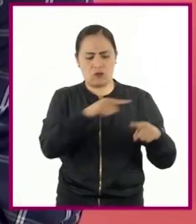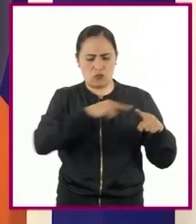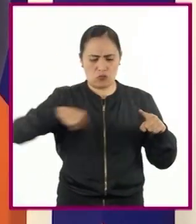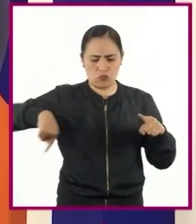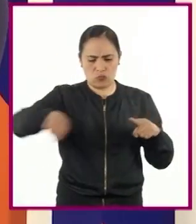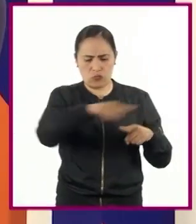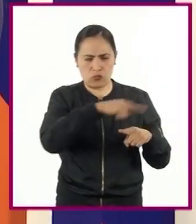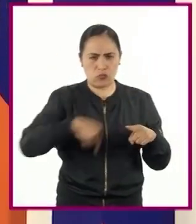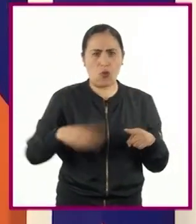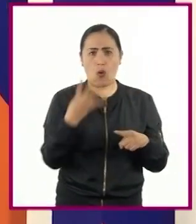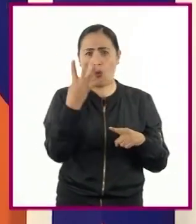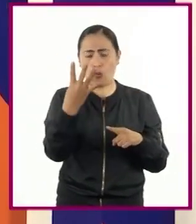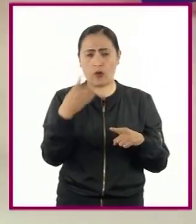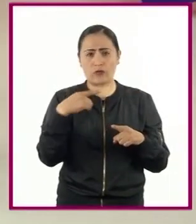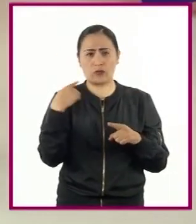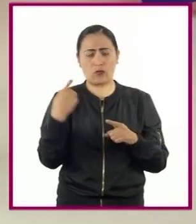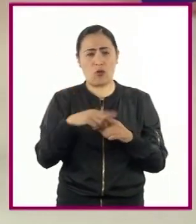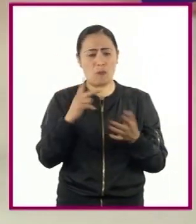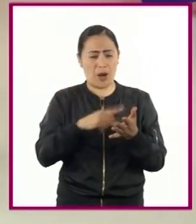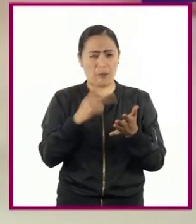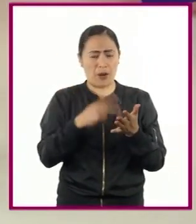de relevos en el mismo segundito.